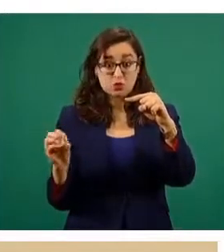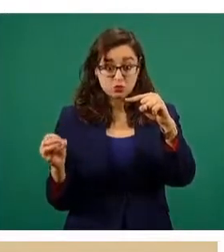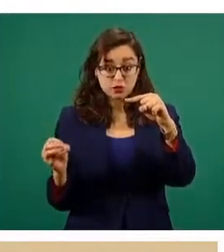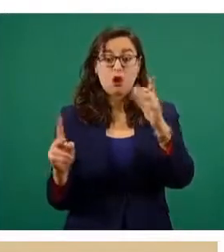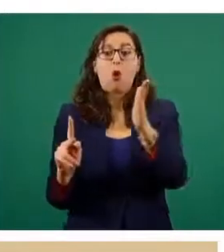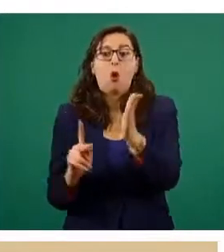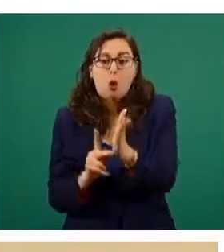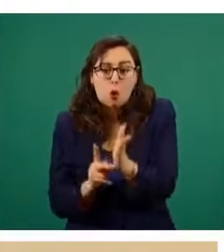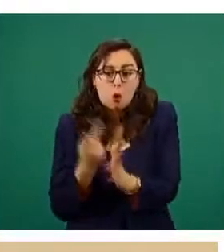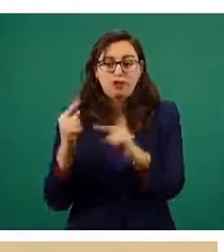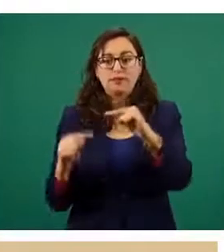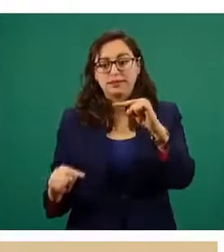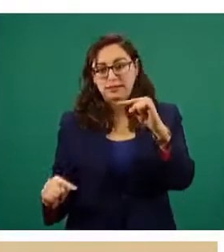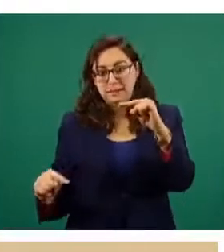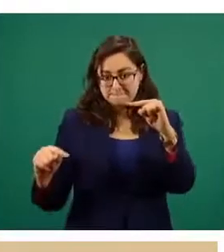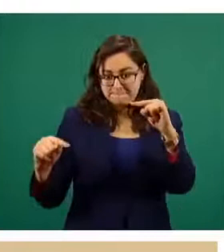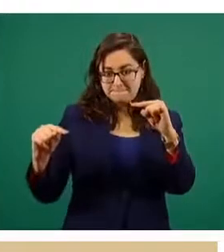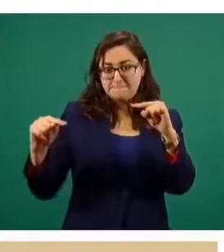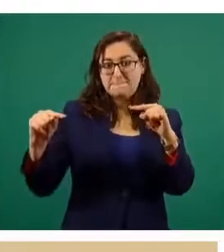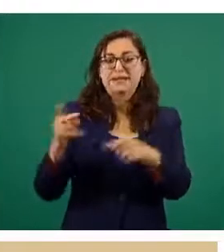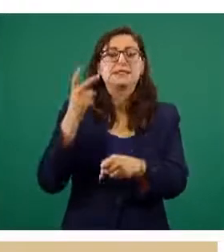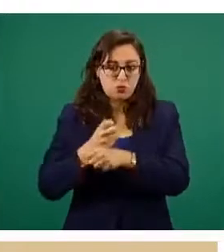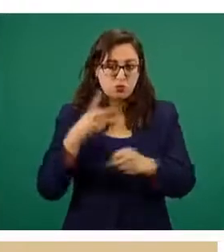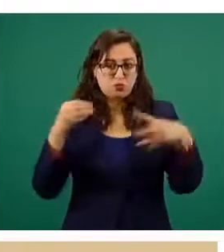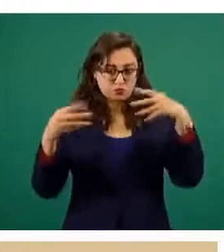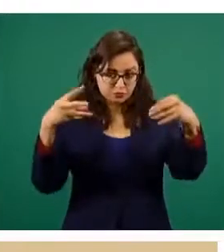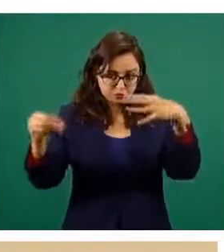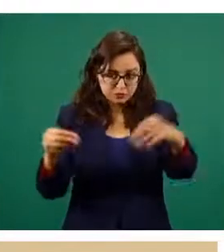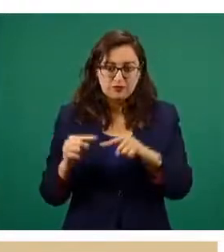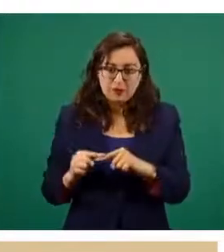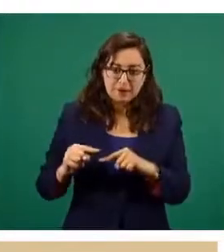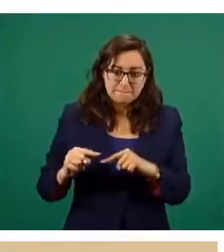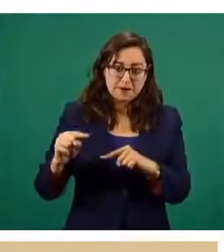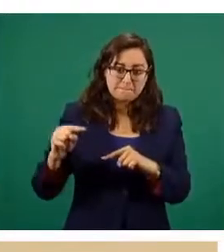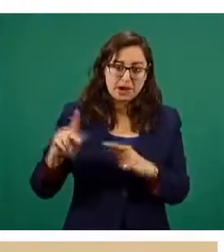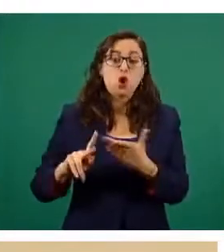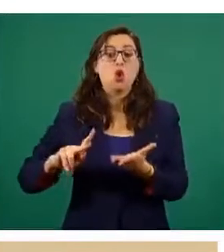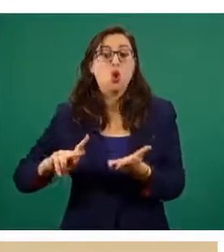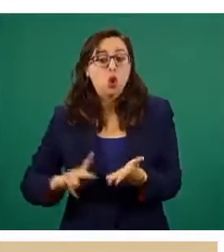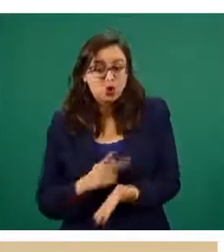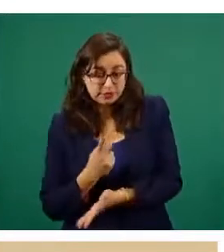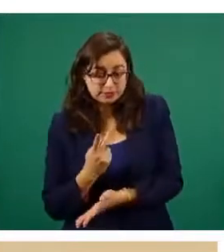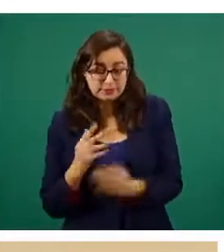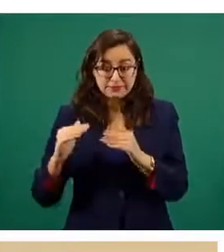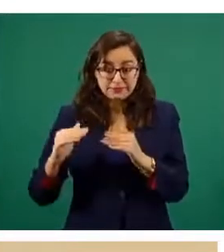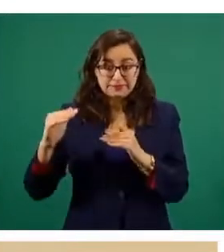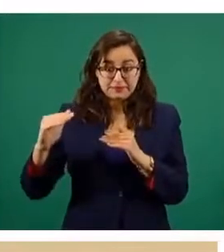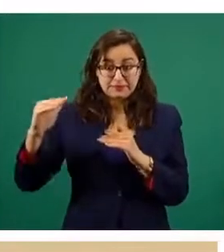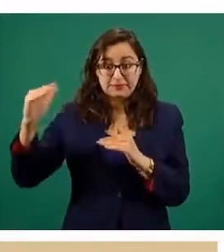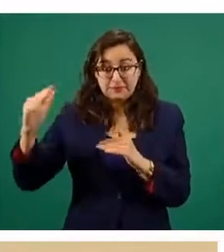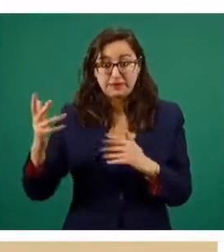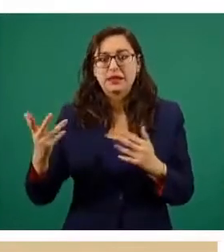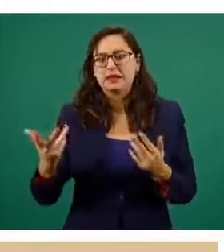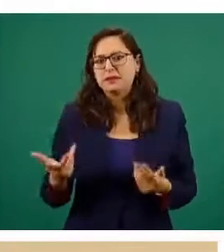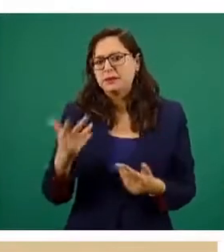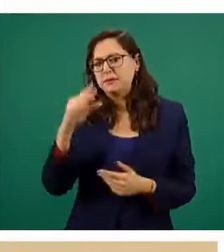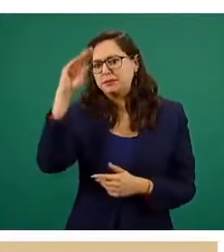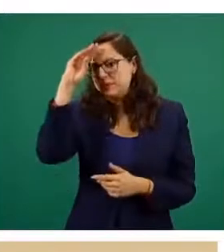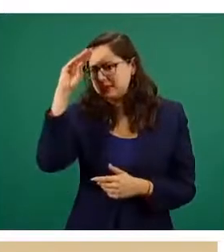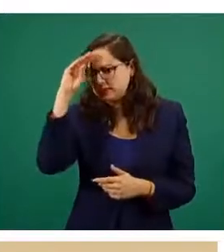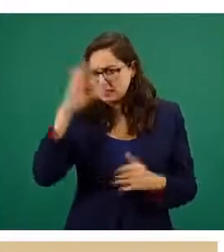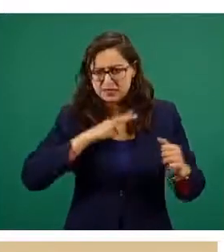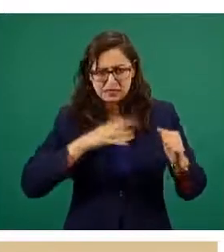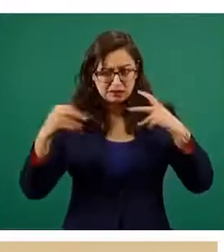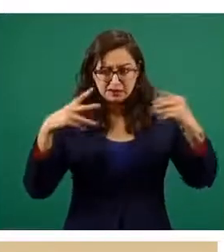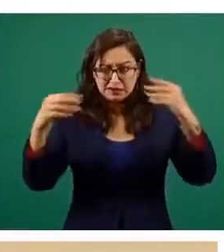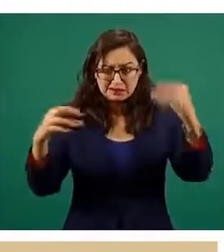nuevamente un repunte. Es a lo que le llamamos la segunda oleada, el rebrote, el repunte. Comentamos en varias ocasiones que no hay ninguna razón técnica para requerir que haya una extinción completa